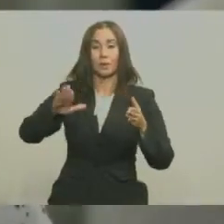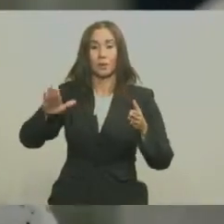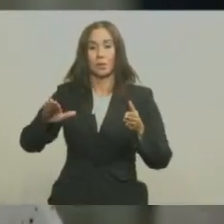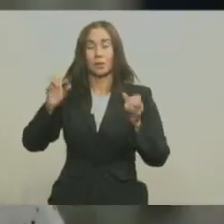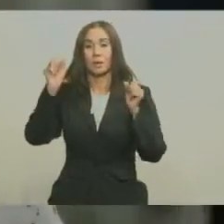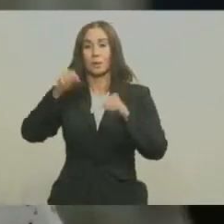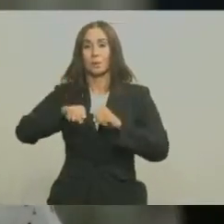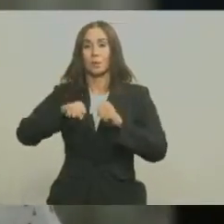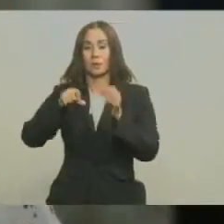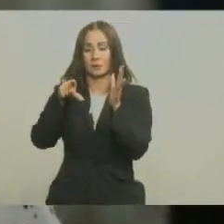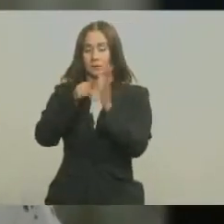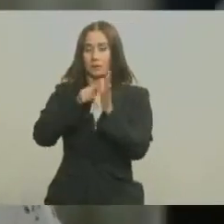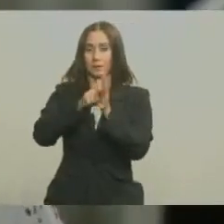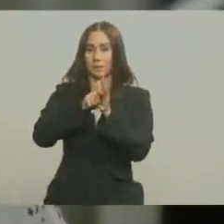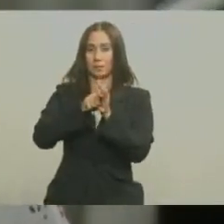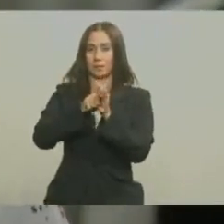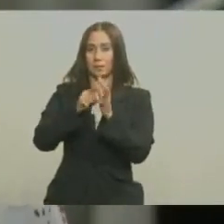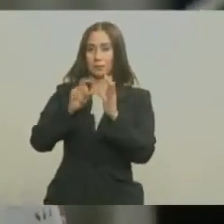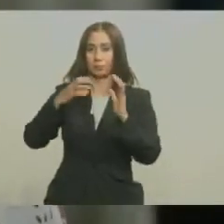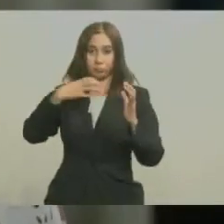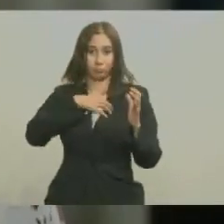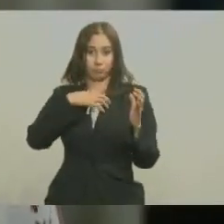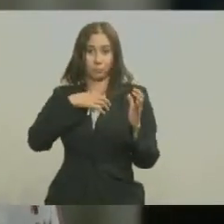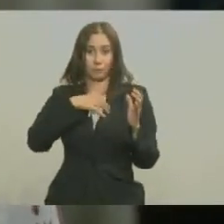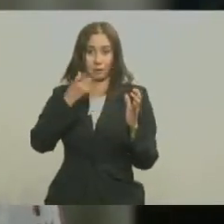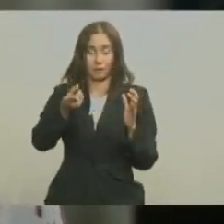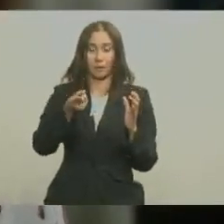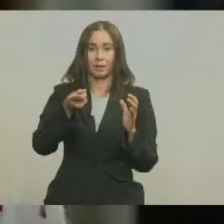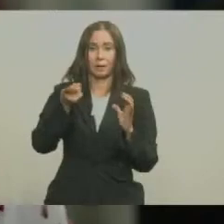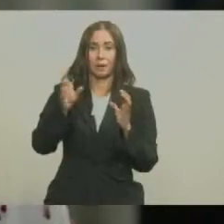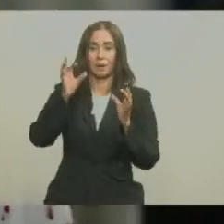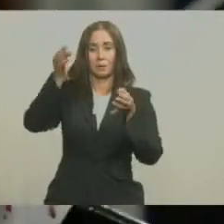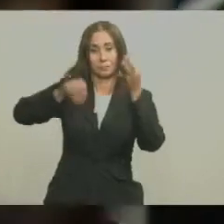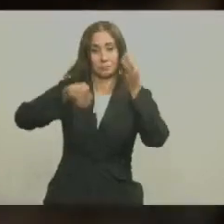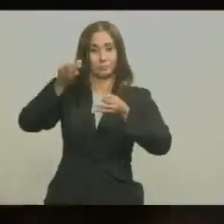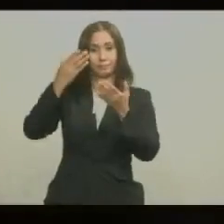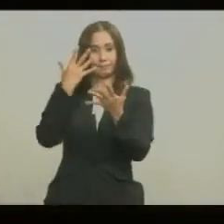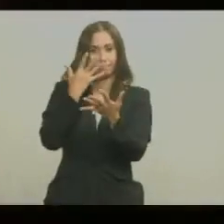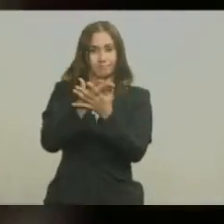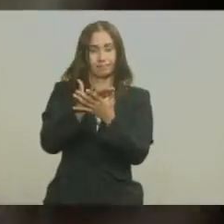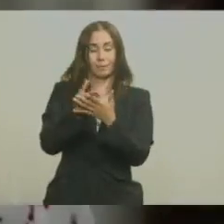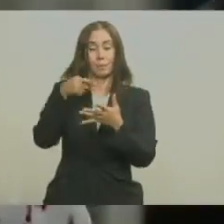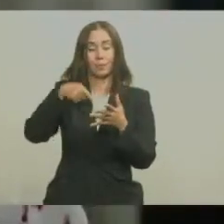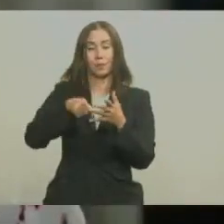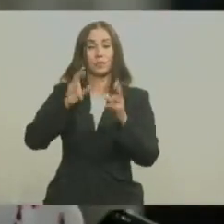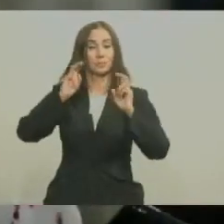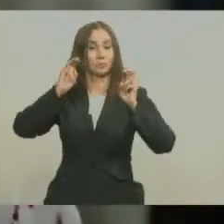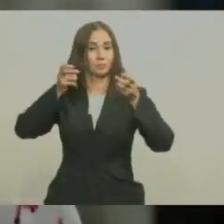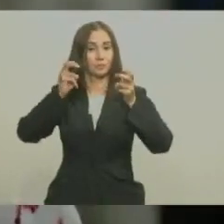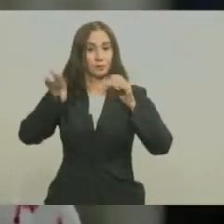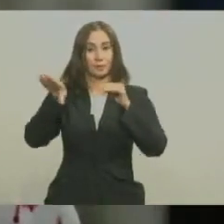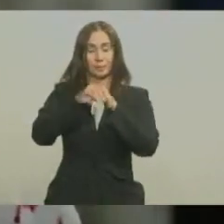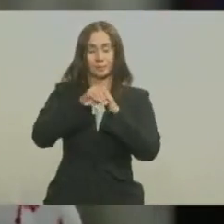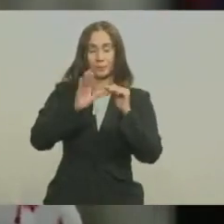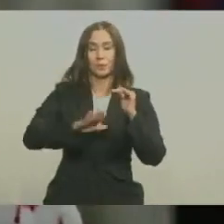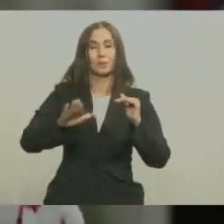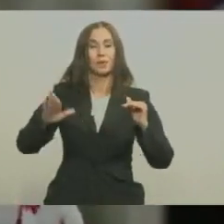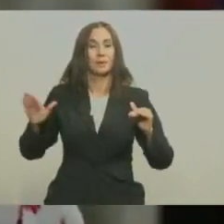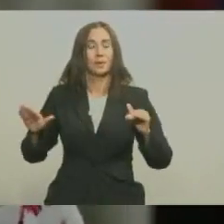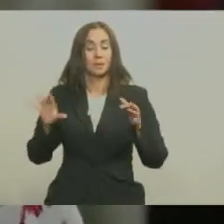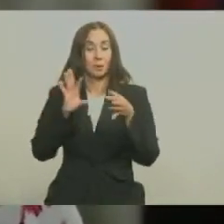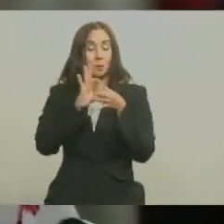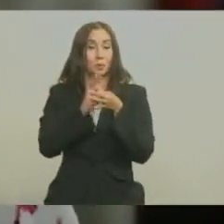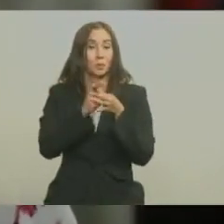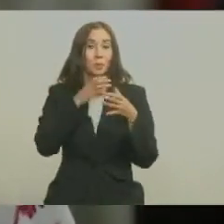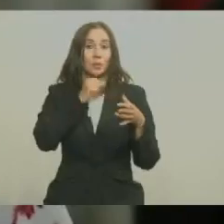que hayan retirado una querella, porque son una de las cuestiones que más afectan el tema de matrimonio infantil o